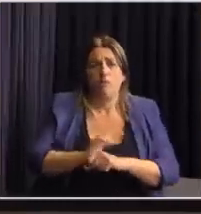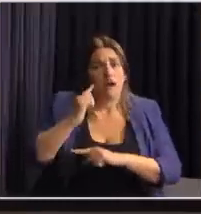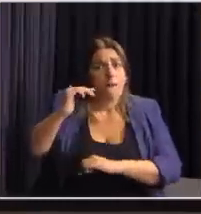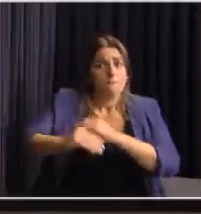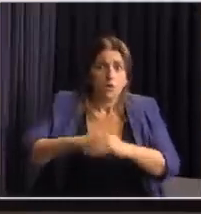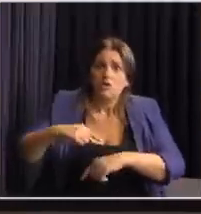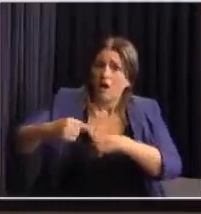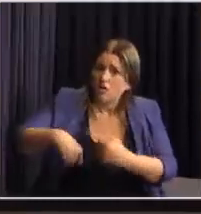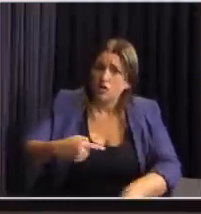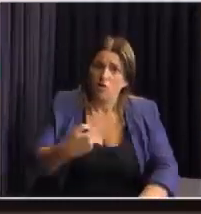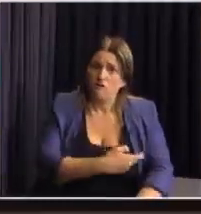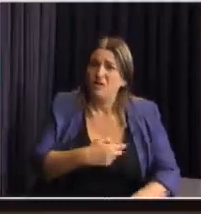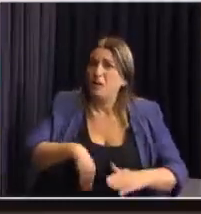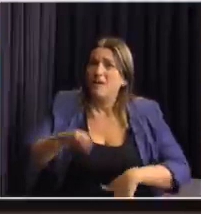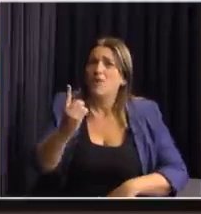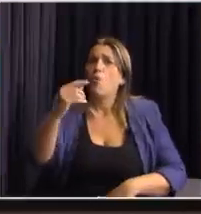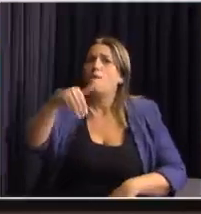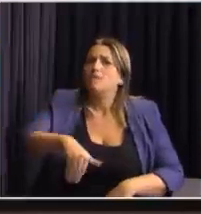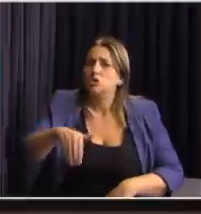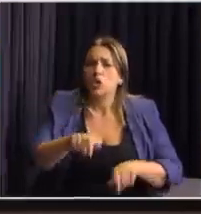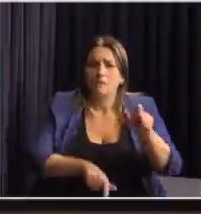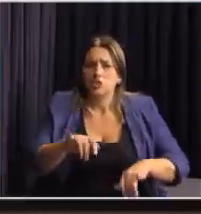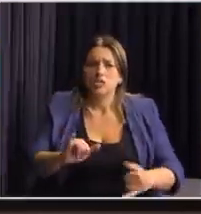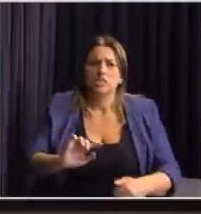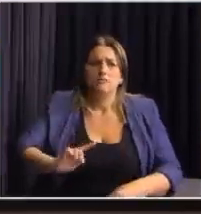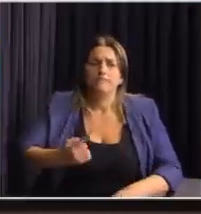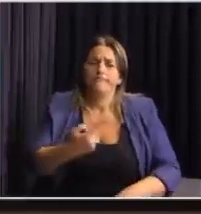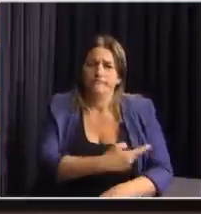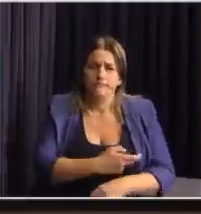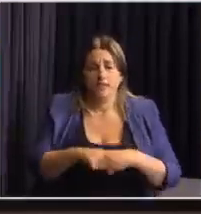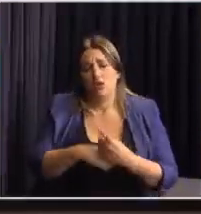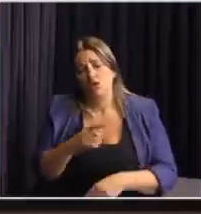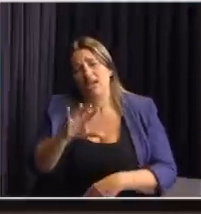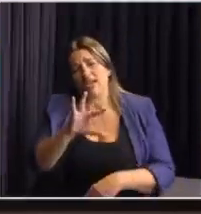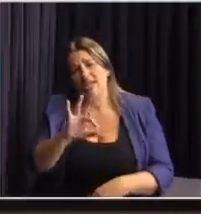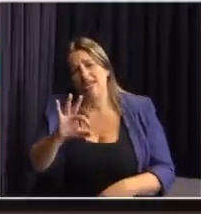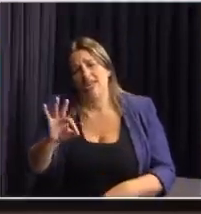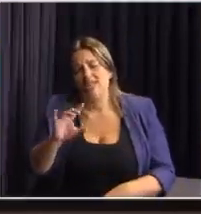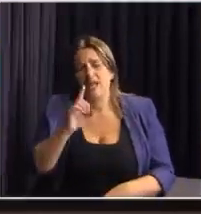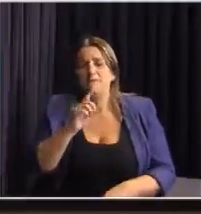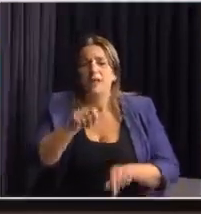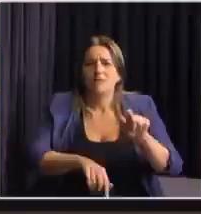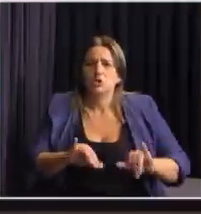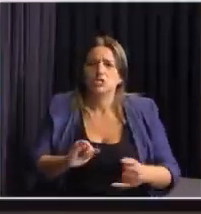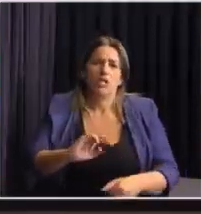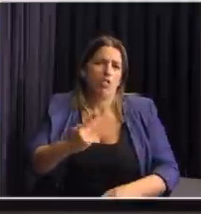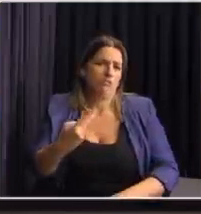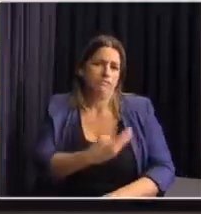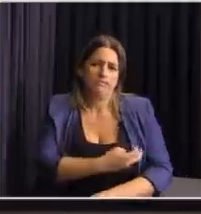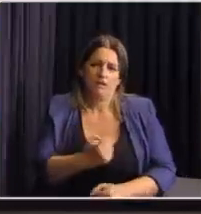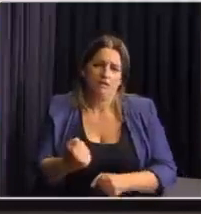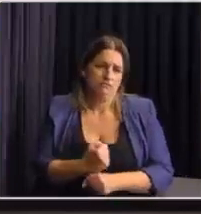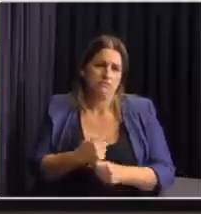va avanzando, más de 1 millón de personas con una dosis y 500.000 con dos, y además la movilidad con las medidas que se tomaron